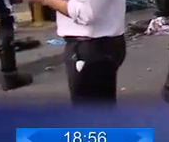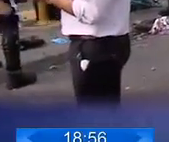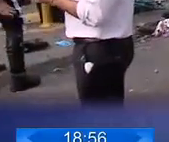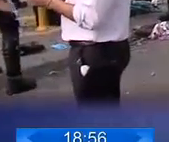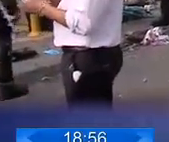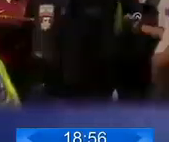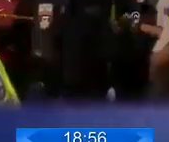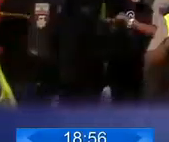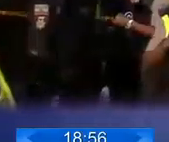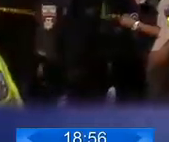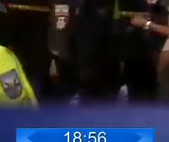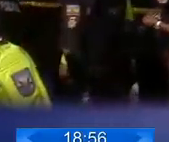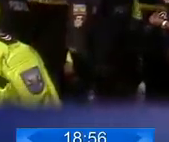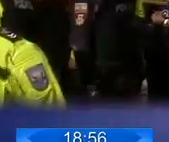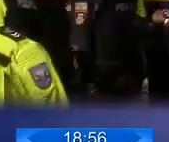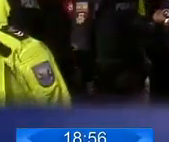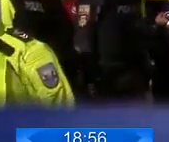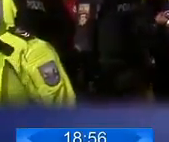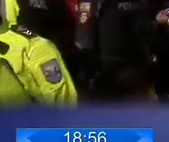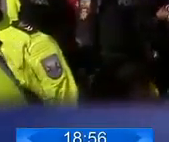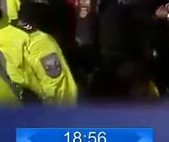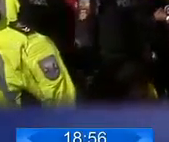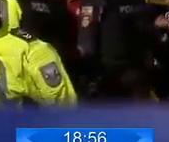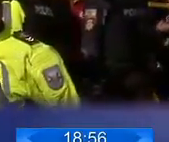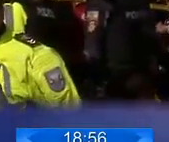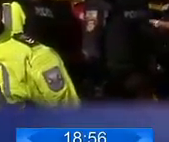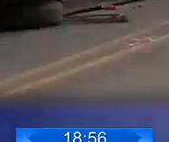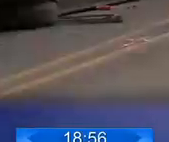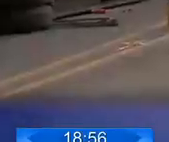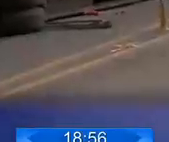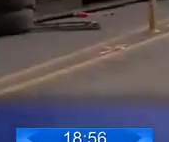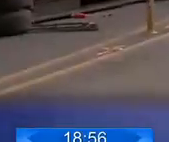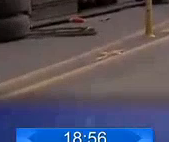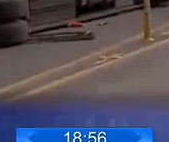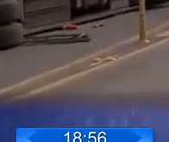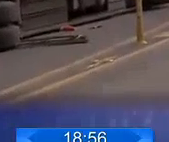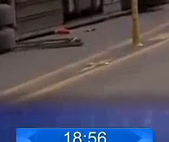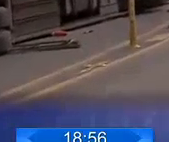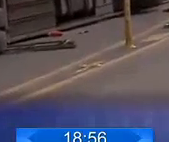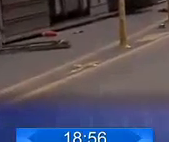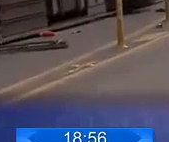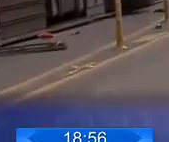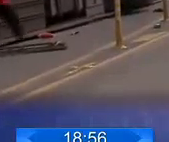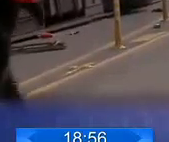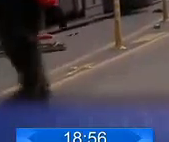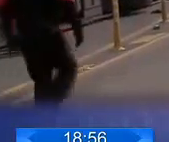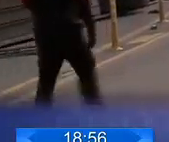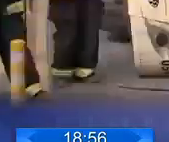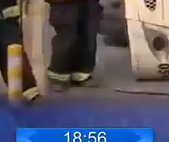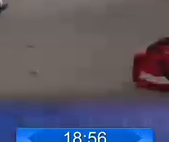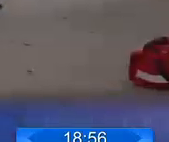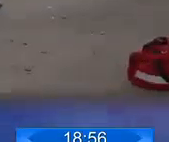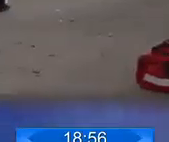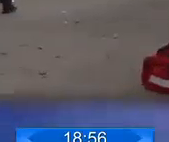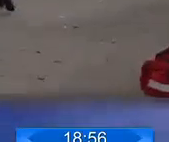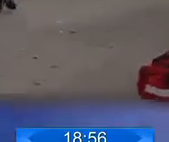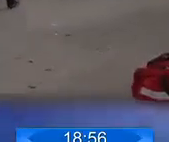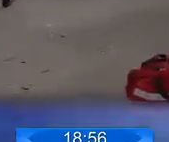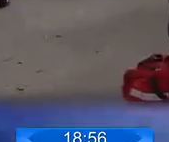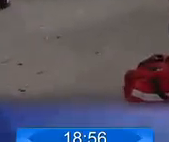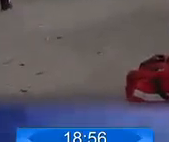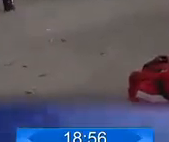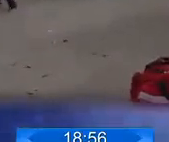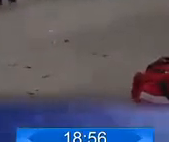Accidente de bus que se volcó en el sector de Conocoto dejó 5 personas fallecidas y decenas de heridos.